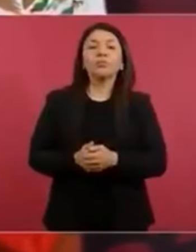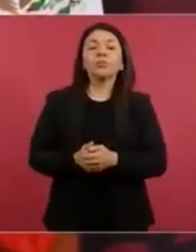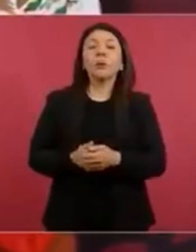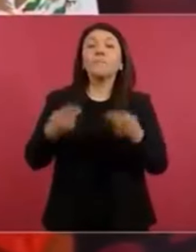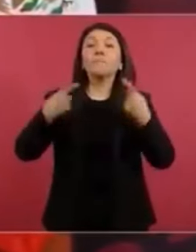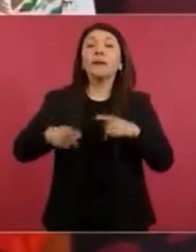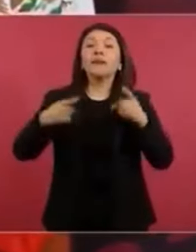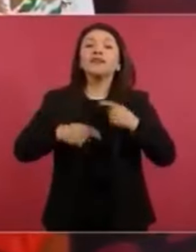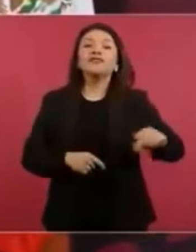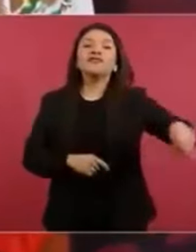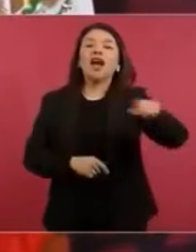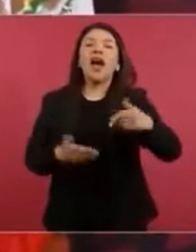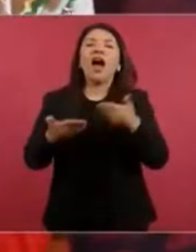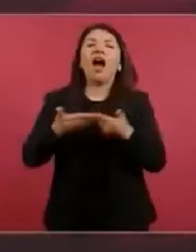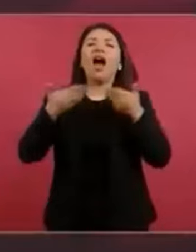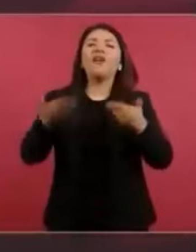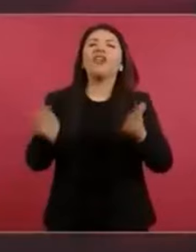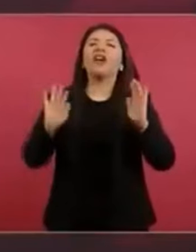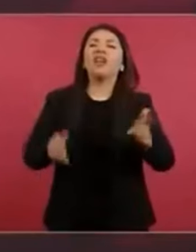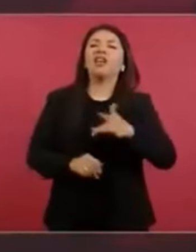está empoderada,